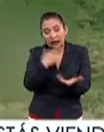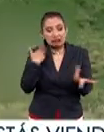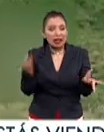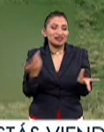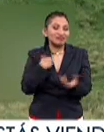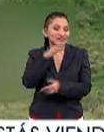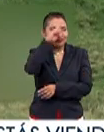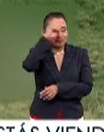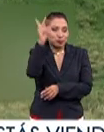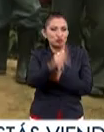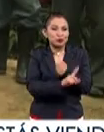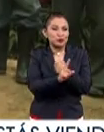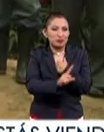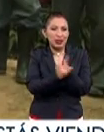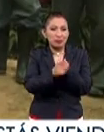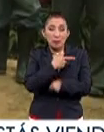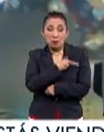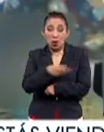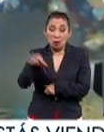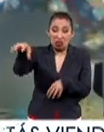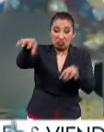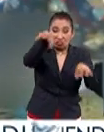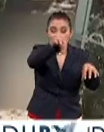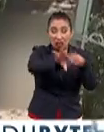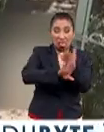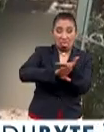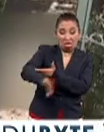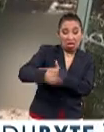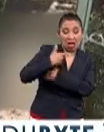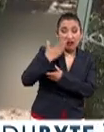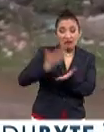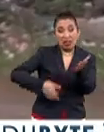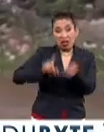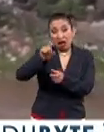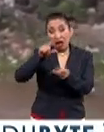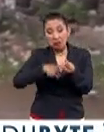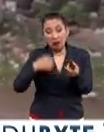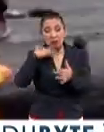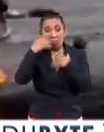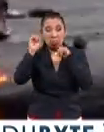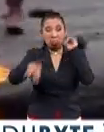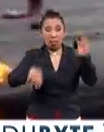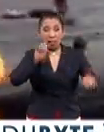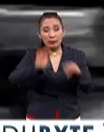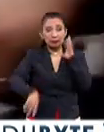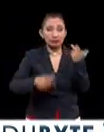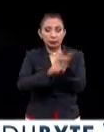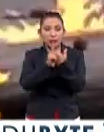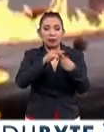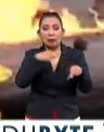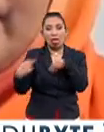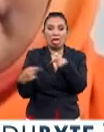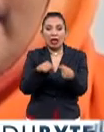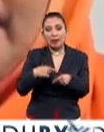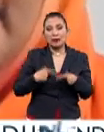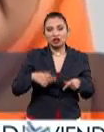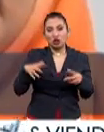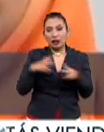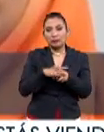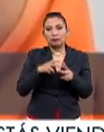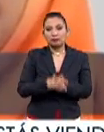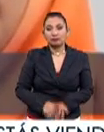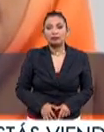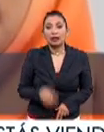ha maximizado los problemas de pobreza extrema, exclusión, escasez de agua, contaminación y conflictos sociales.